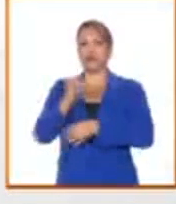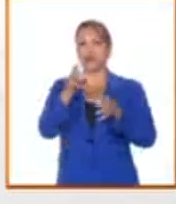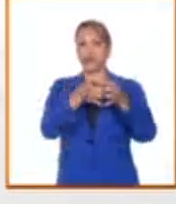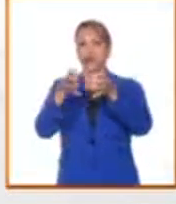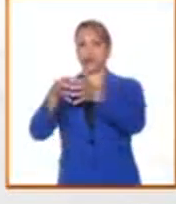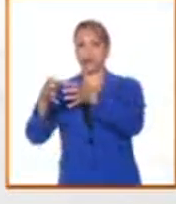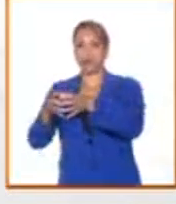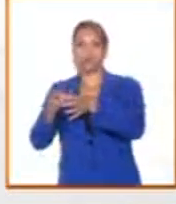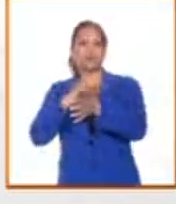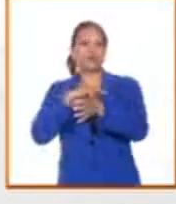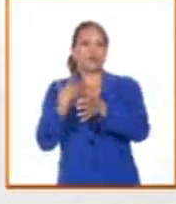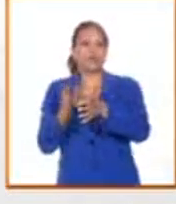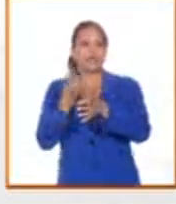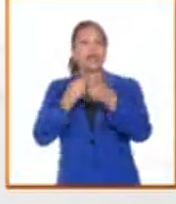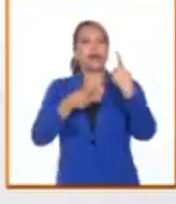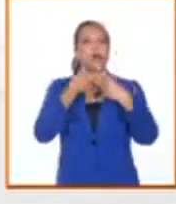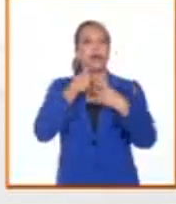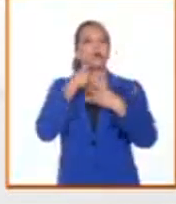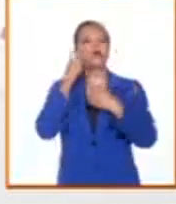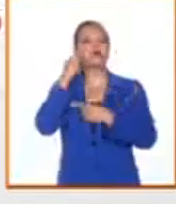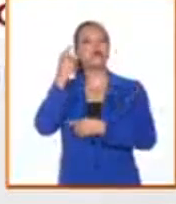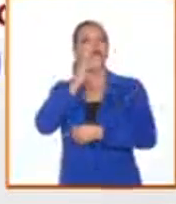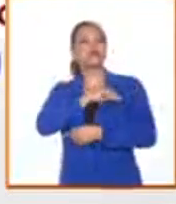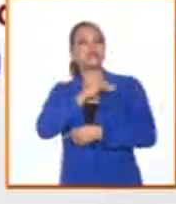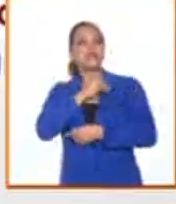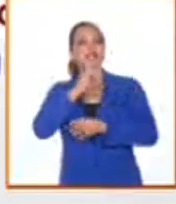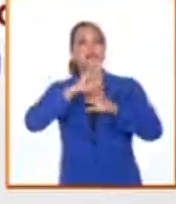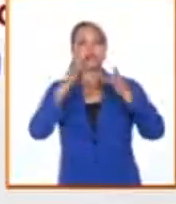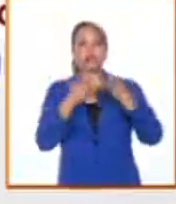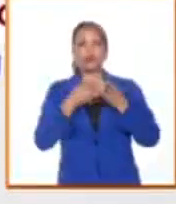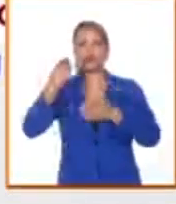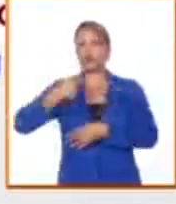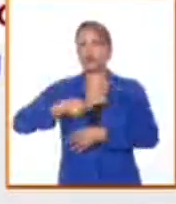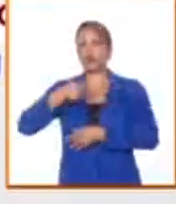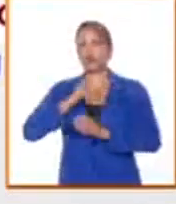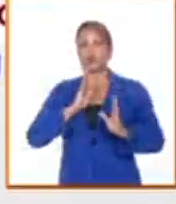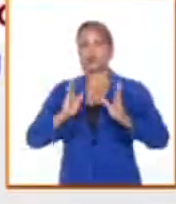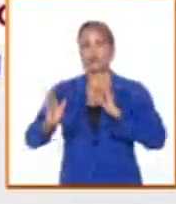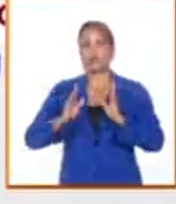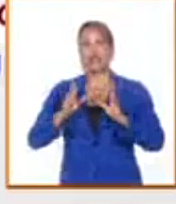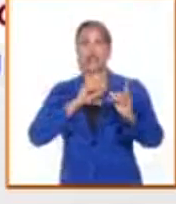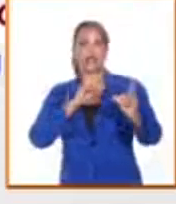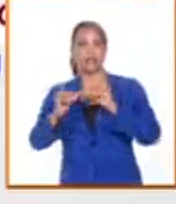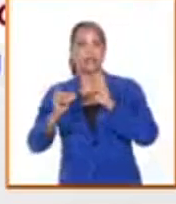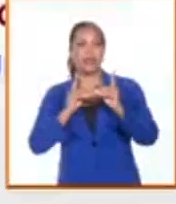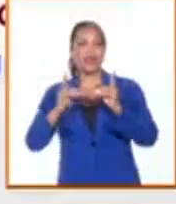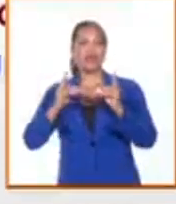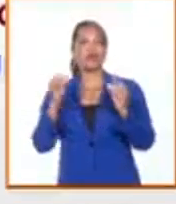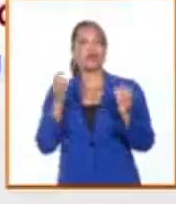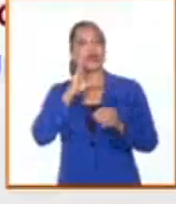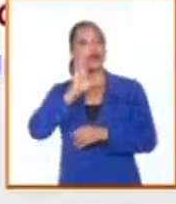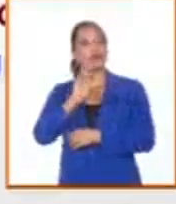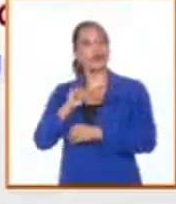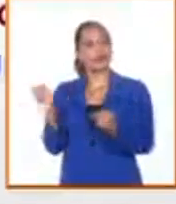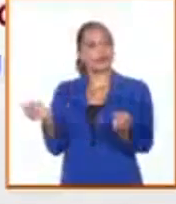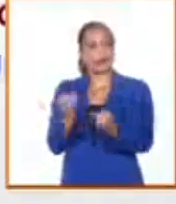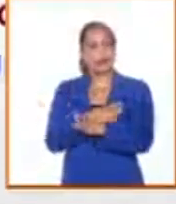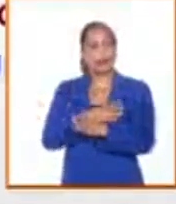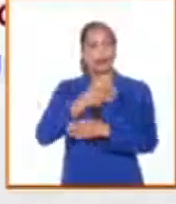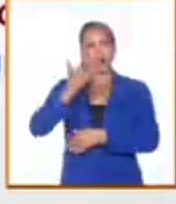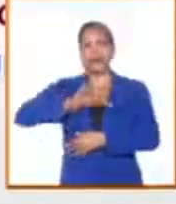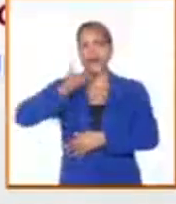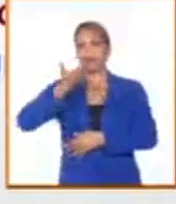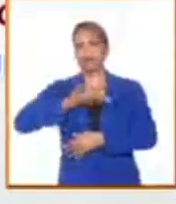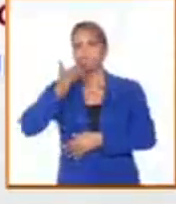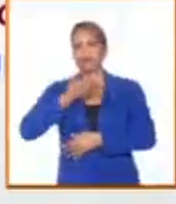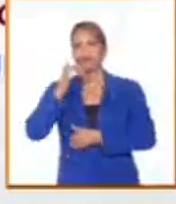cubana de un instrumento que siente las bases jurídicas para consolidar desde el diálogo, la transparencia, la rendición de cuenta y